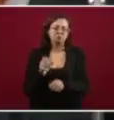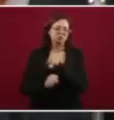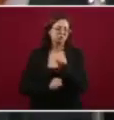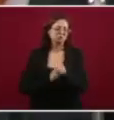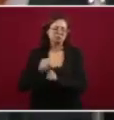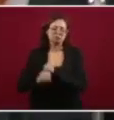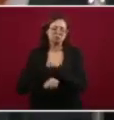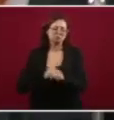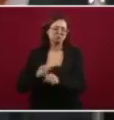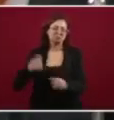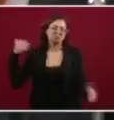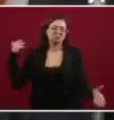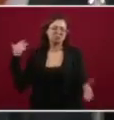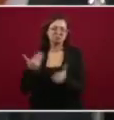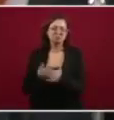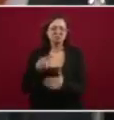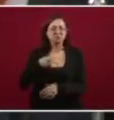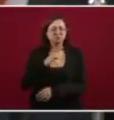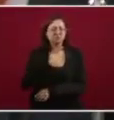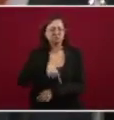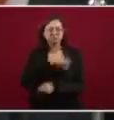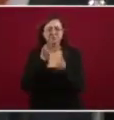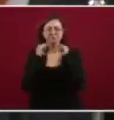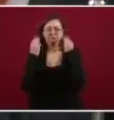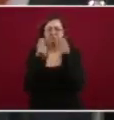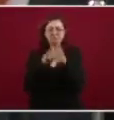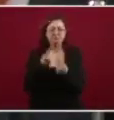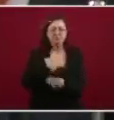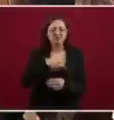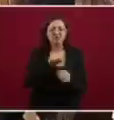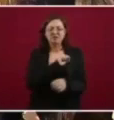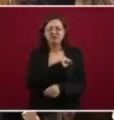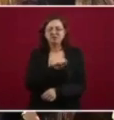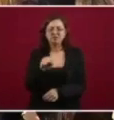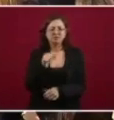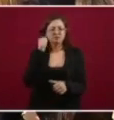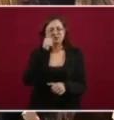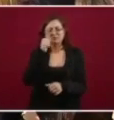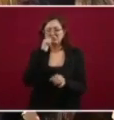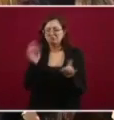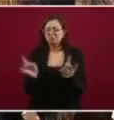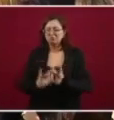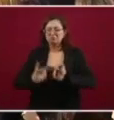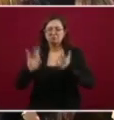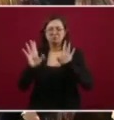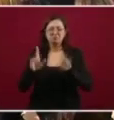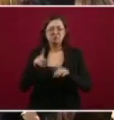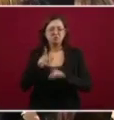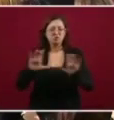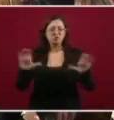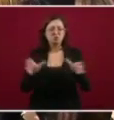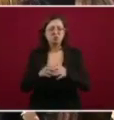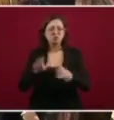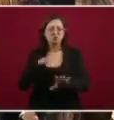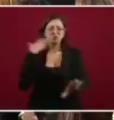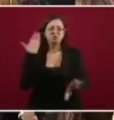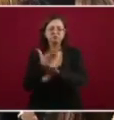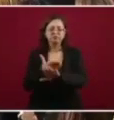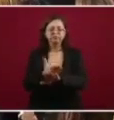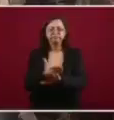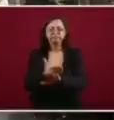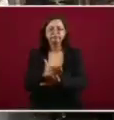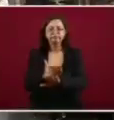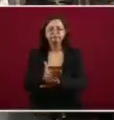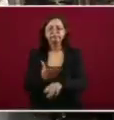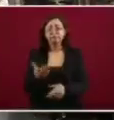fuerzas del crimen organizado atacan a este tipo de comunidades y